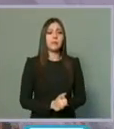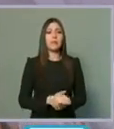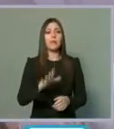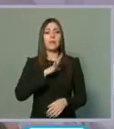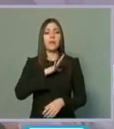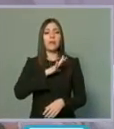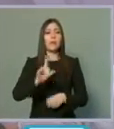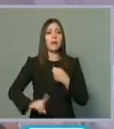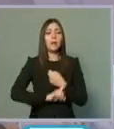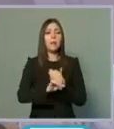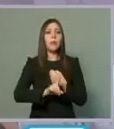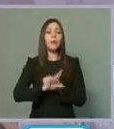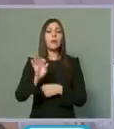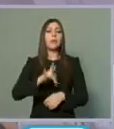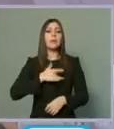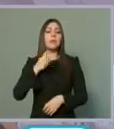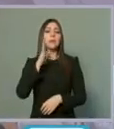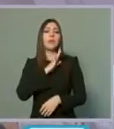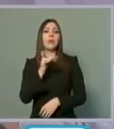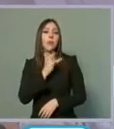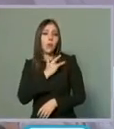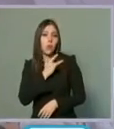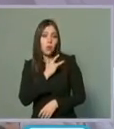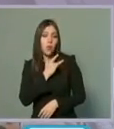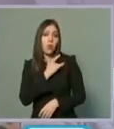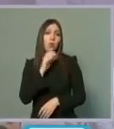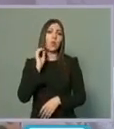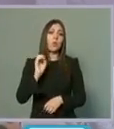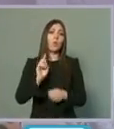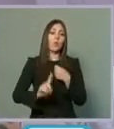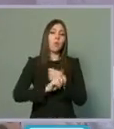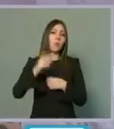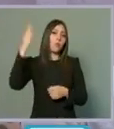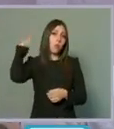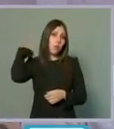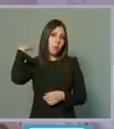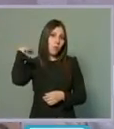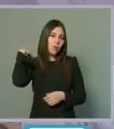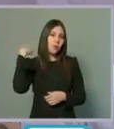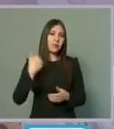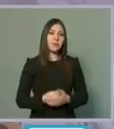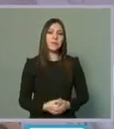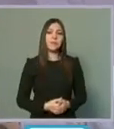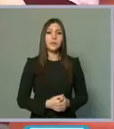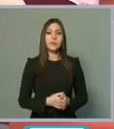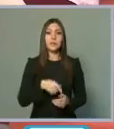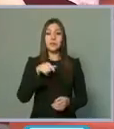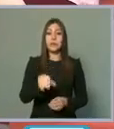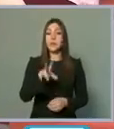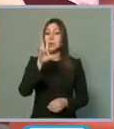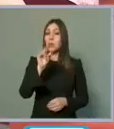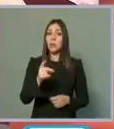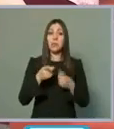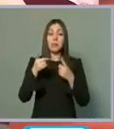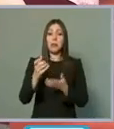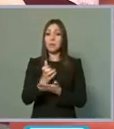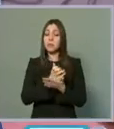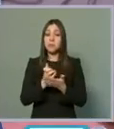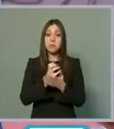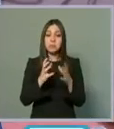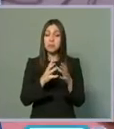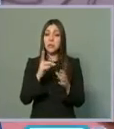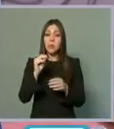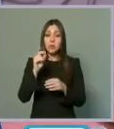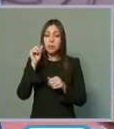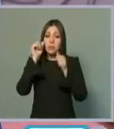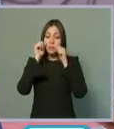haber problemas de insuficiencia cardíaca, también de problemas pulmonares. Sí, un hipotiroidismo no tratado a largo plazo sí da